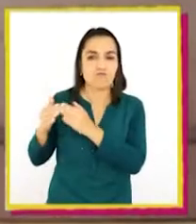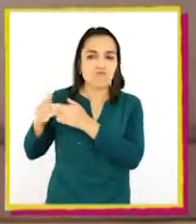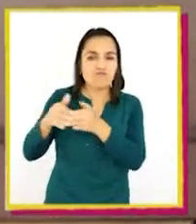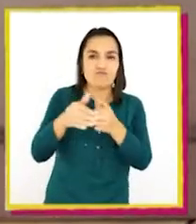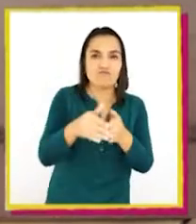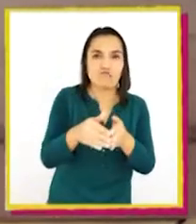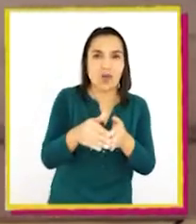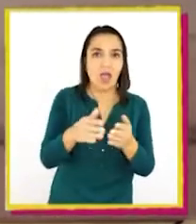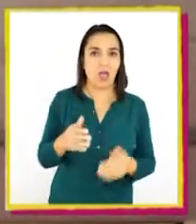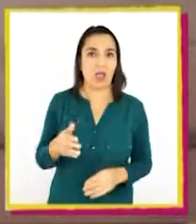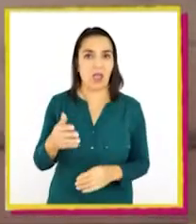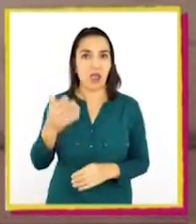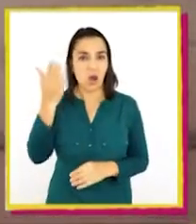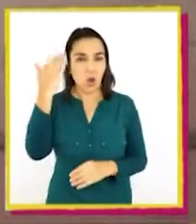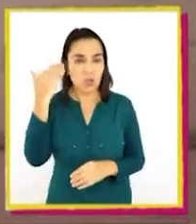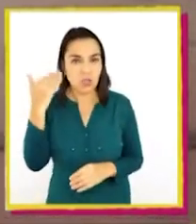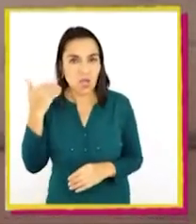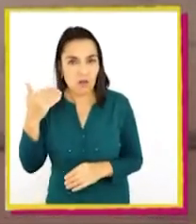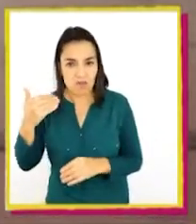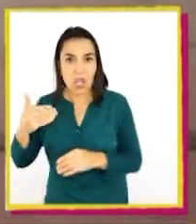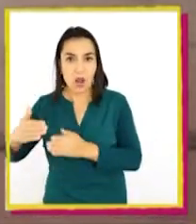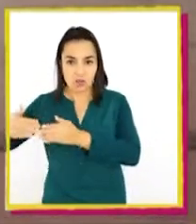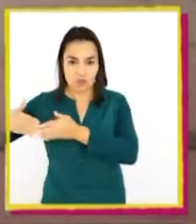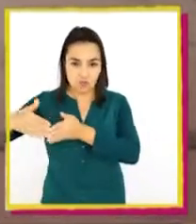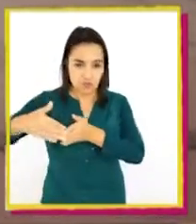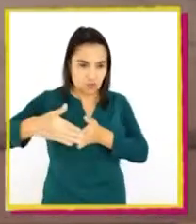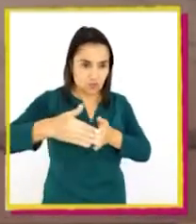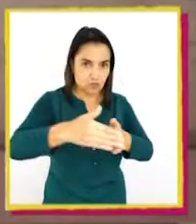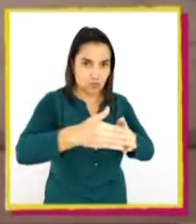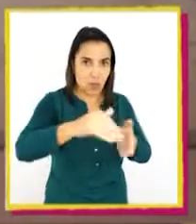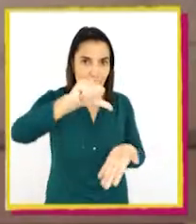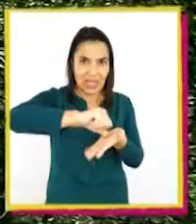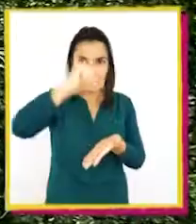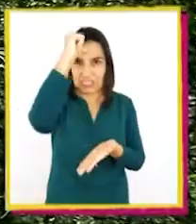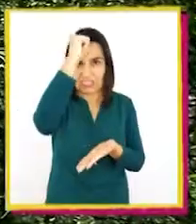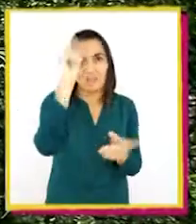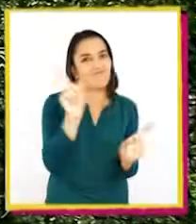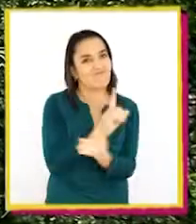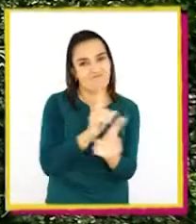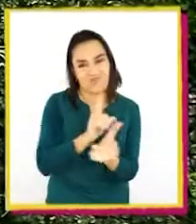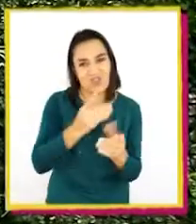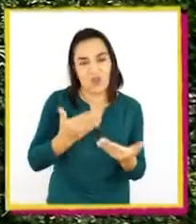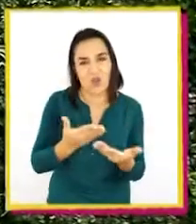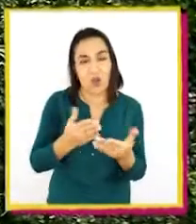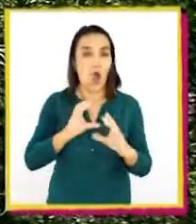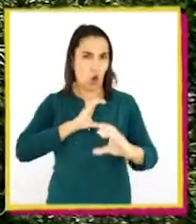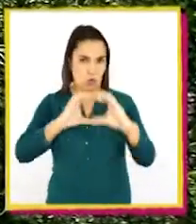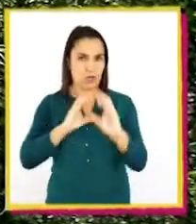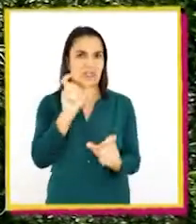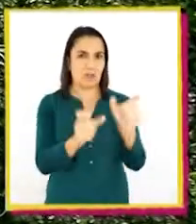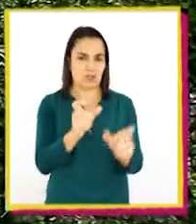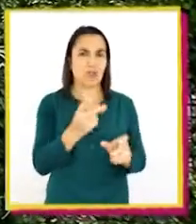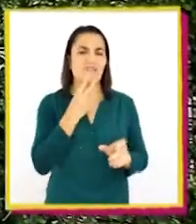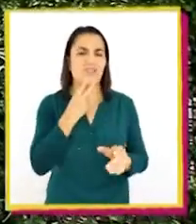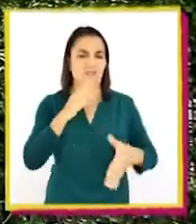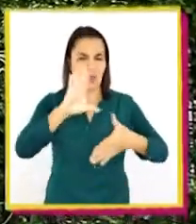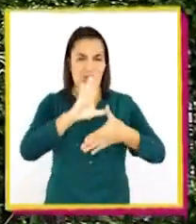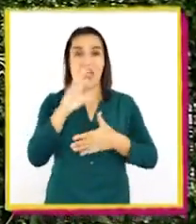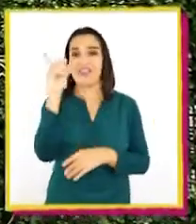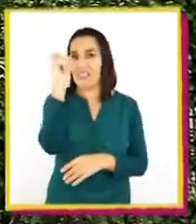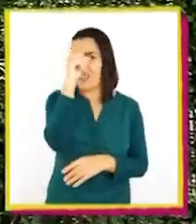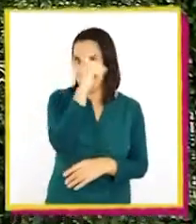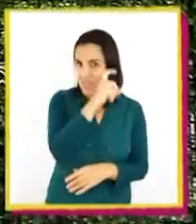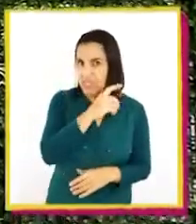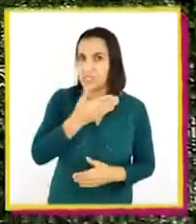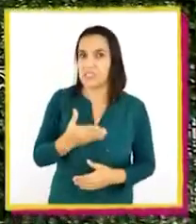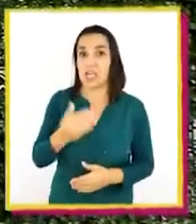no contaban con que al seguir el camino recto no llegarían a la India. Comunicarse con los habitantes americanos fue muy difícil al